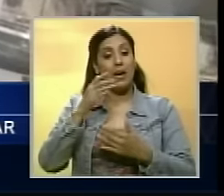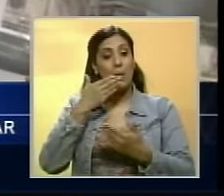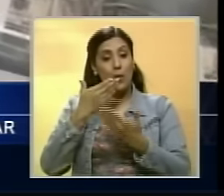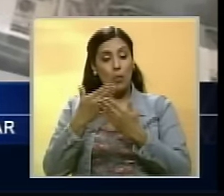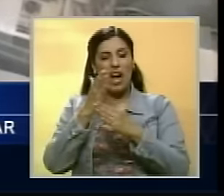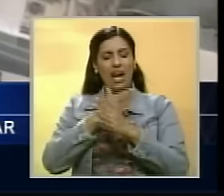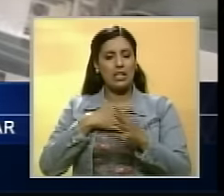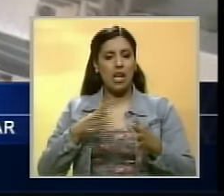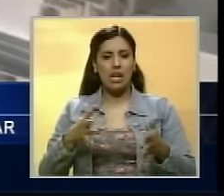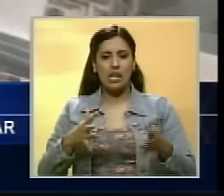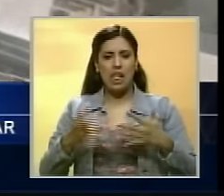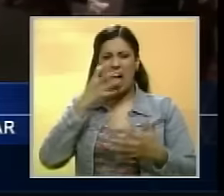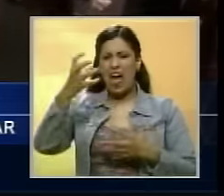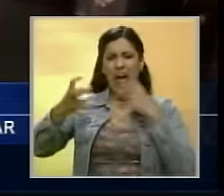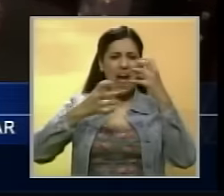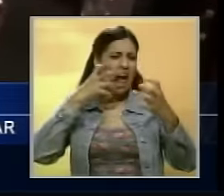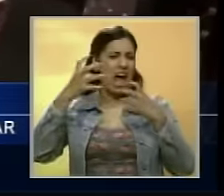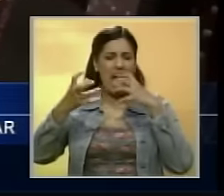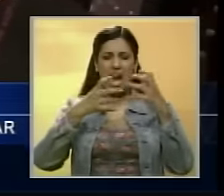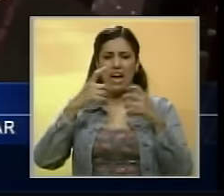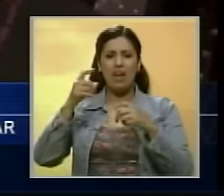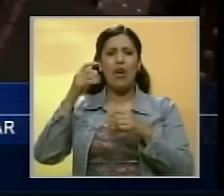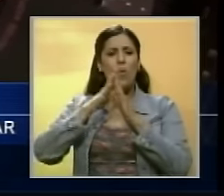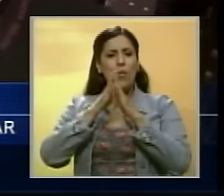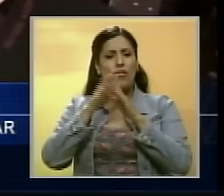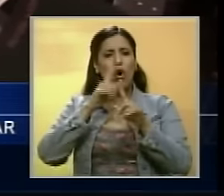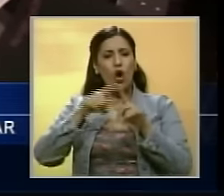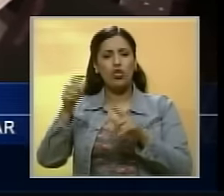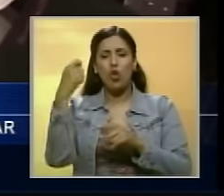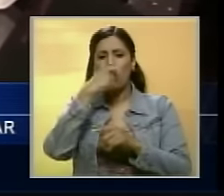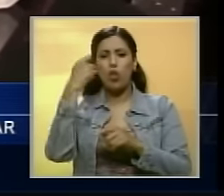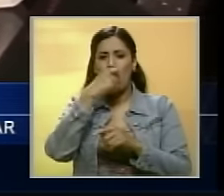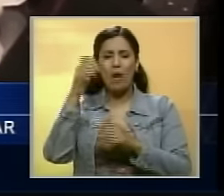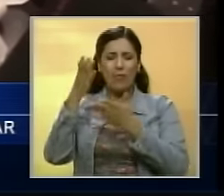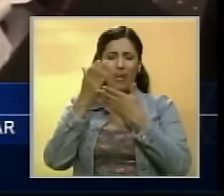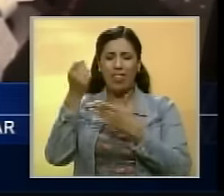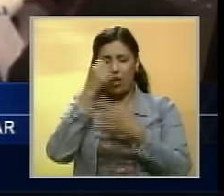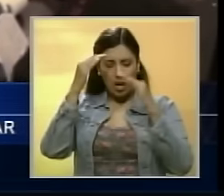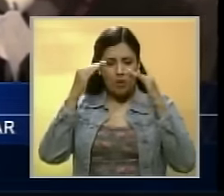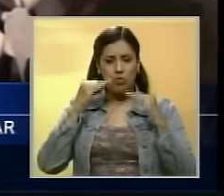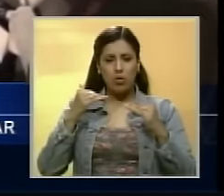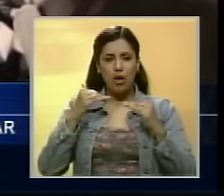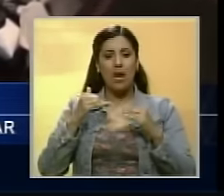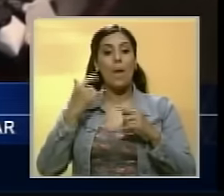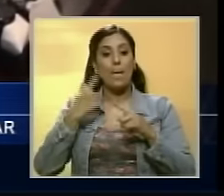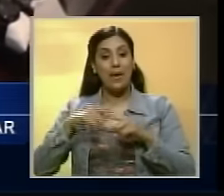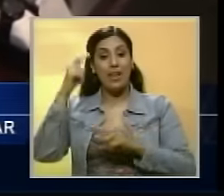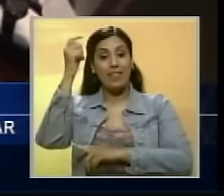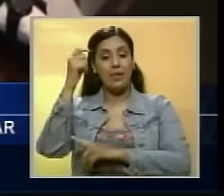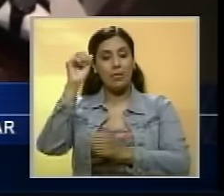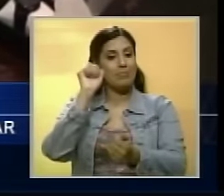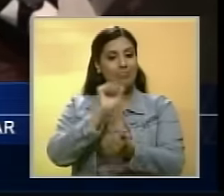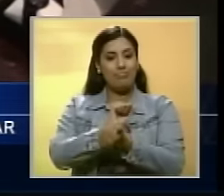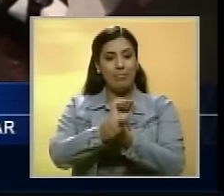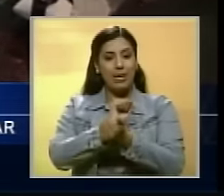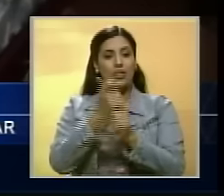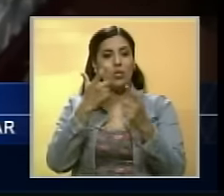se mostró nervioso y gritaba incluso había pedido cocaína a sus custodios el diputado por el parla Sur Fue capturado